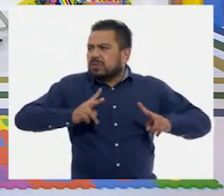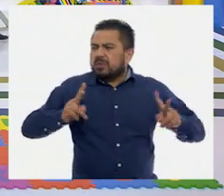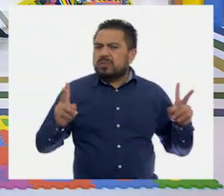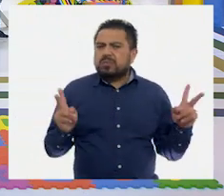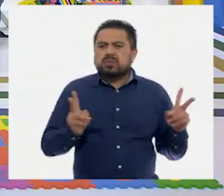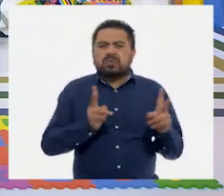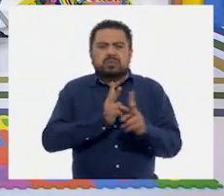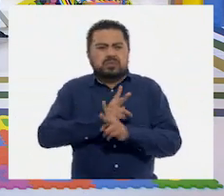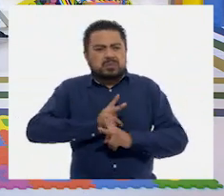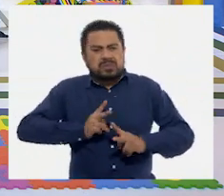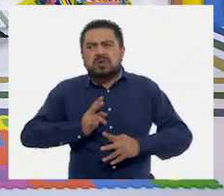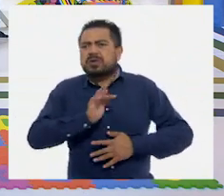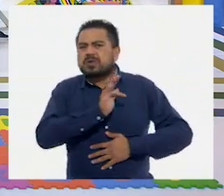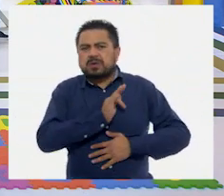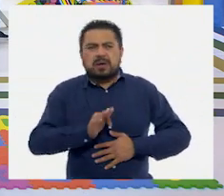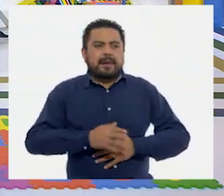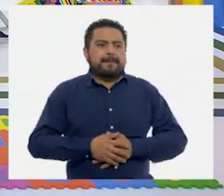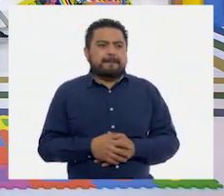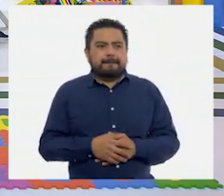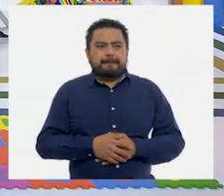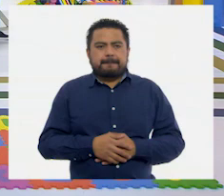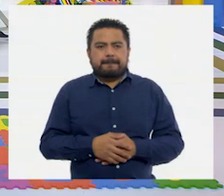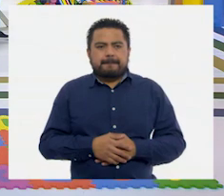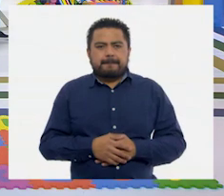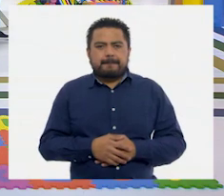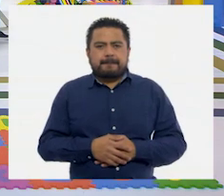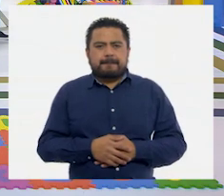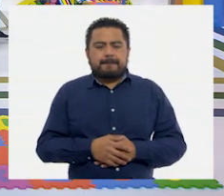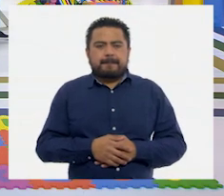última. El del viento, muy bien. Viento.